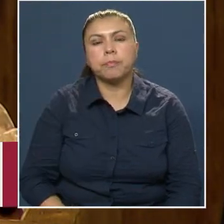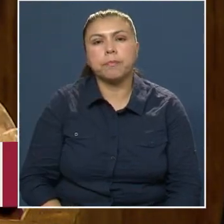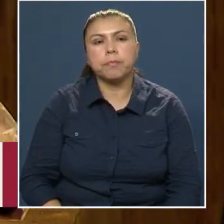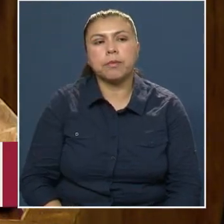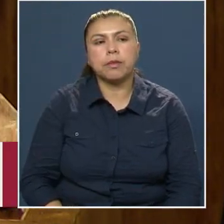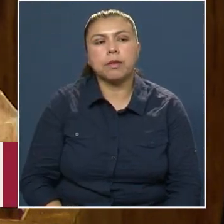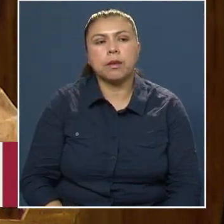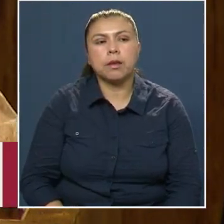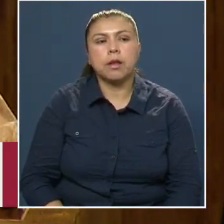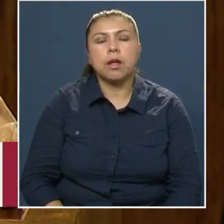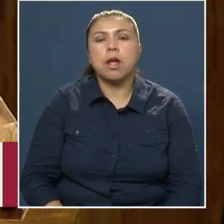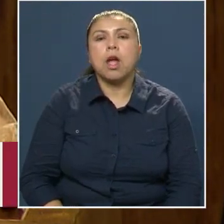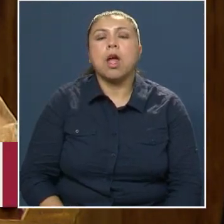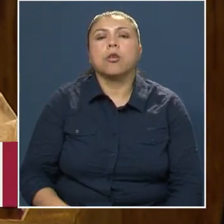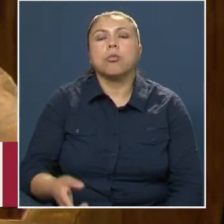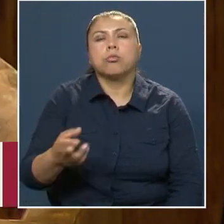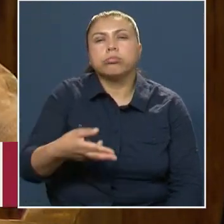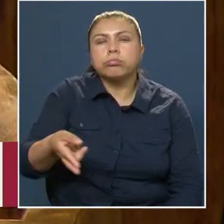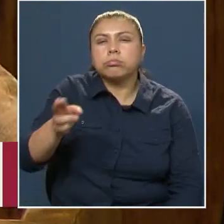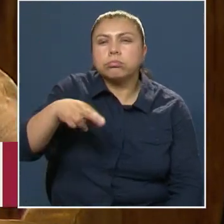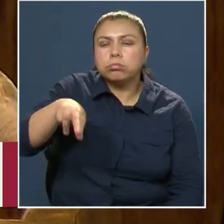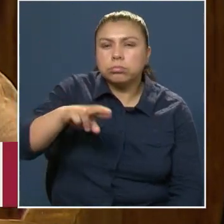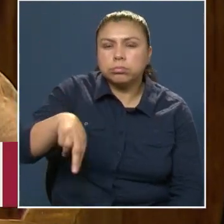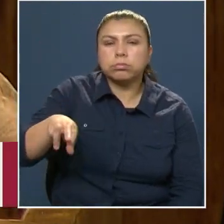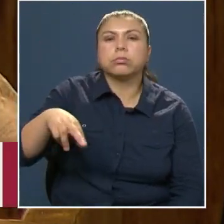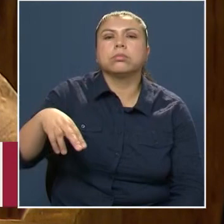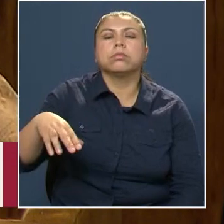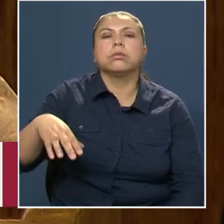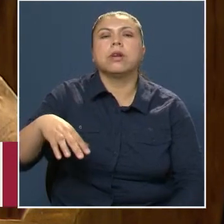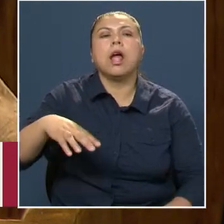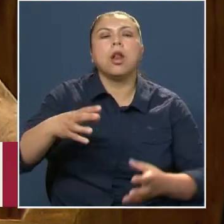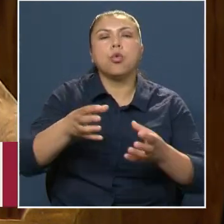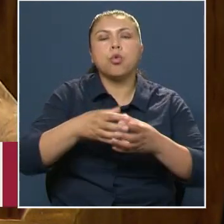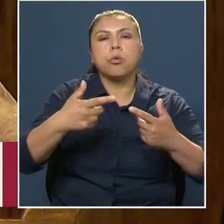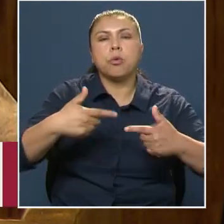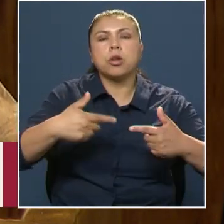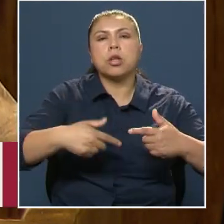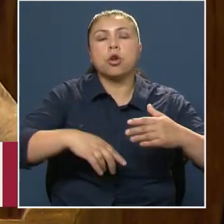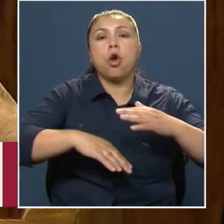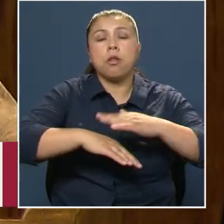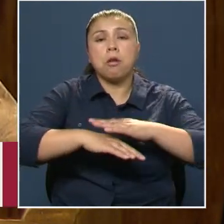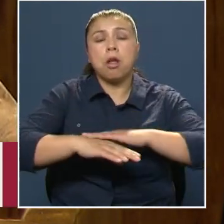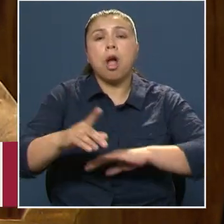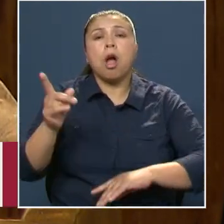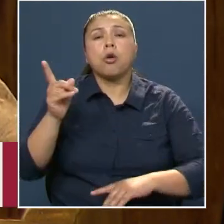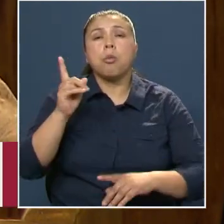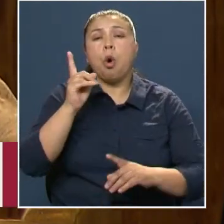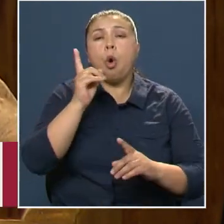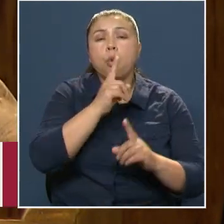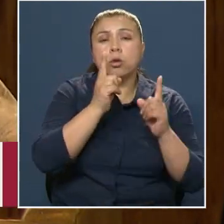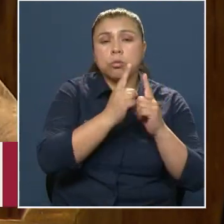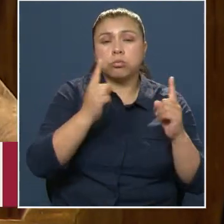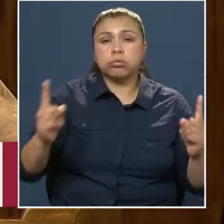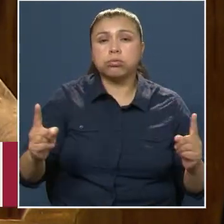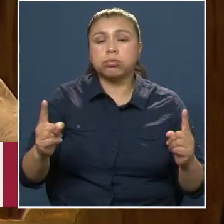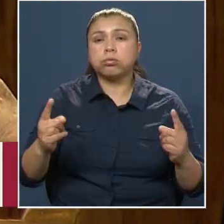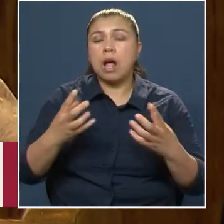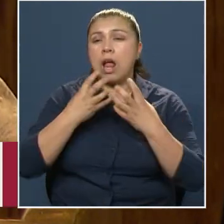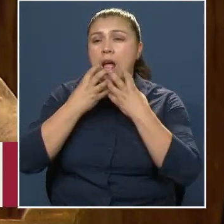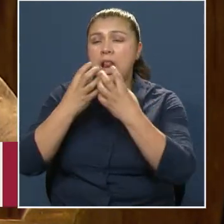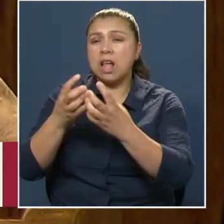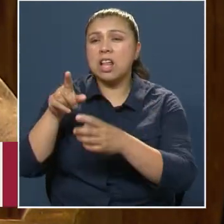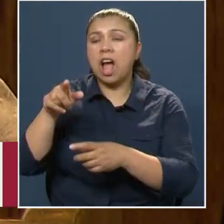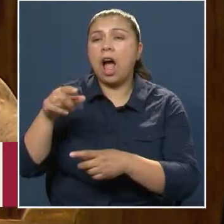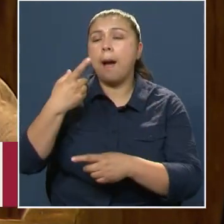reviven por parte de la derecha, esa derecha que durante su último periodo le gritaba en sus propias